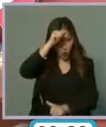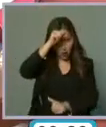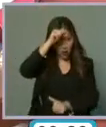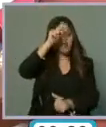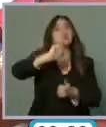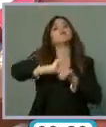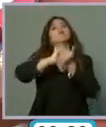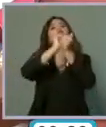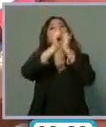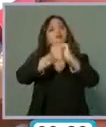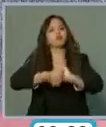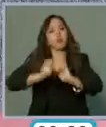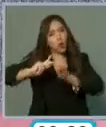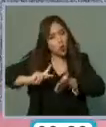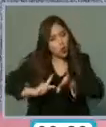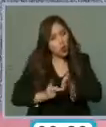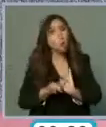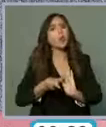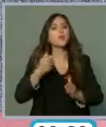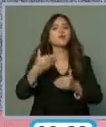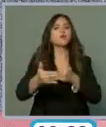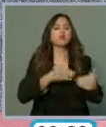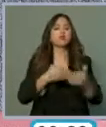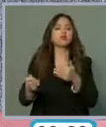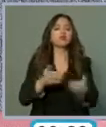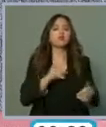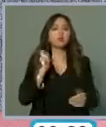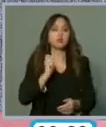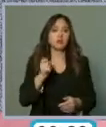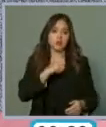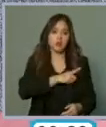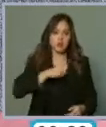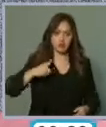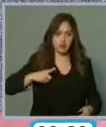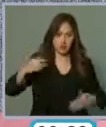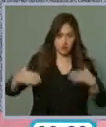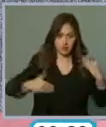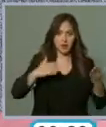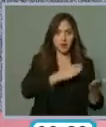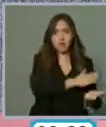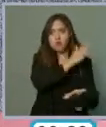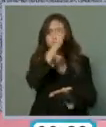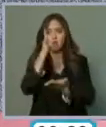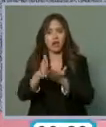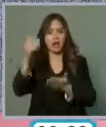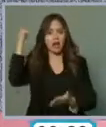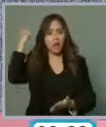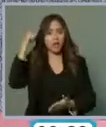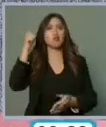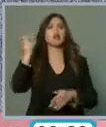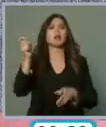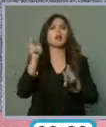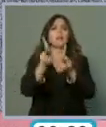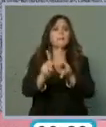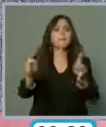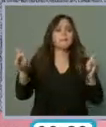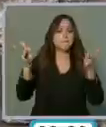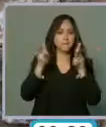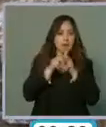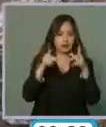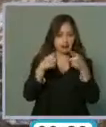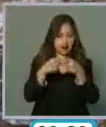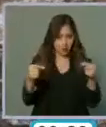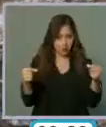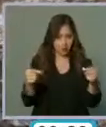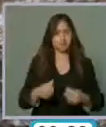Más bien, se reiteró con Japón en la modernidad y creo que hay que festejarlo y hay que ir a Acapulco a ver esta plaza de Japón. Claro Muy bien, que sí, gracias, vamos a Claudia. aprovechar y